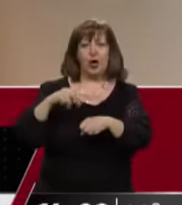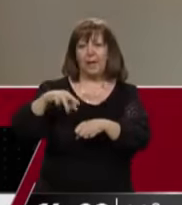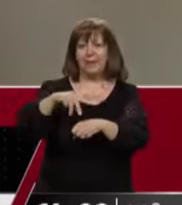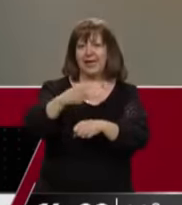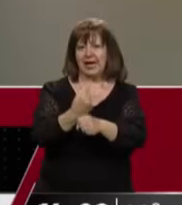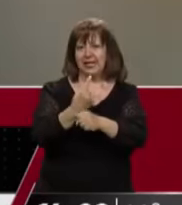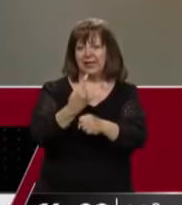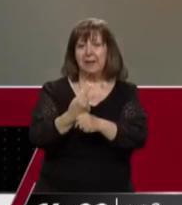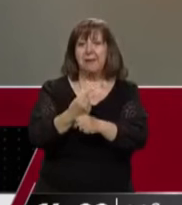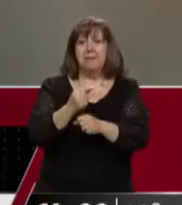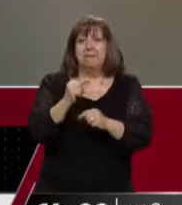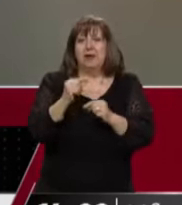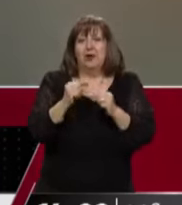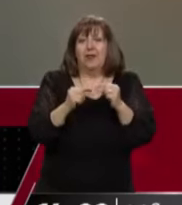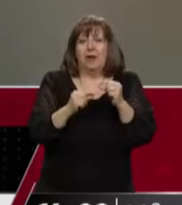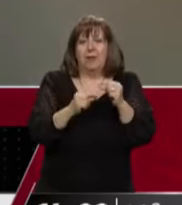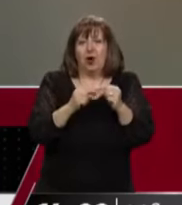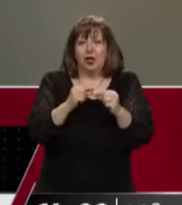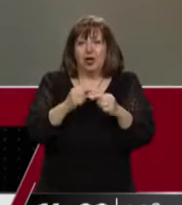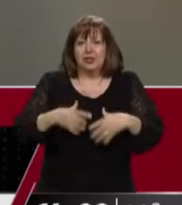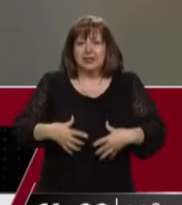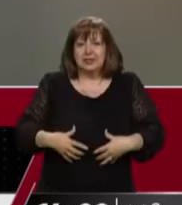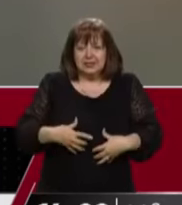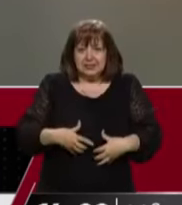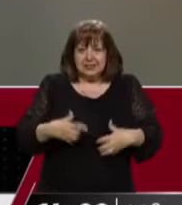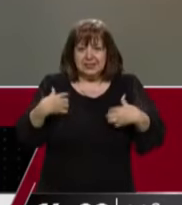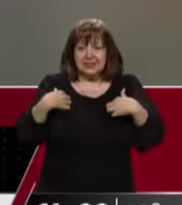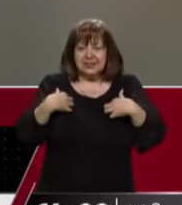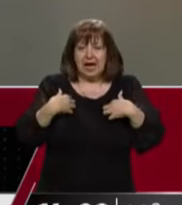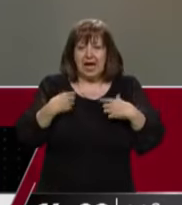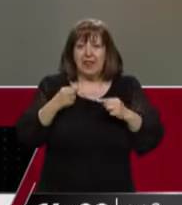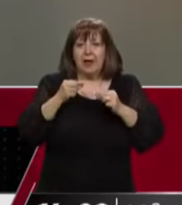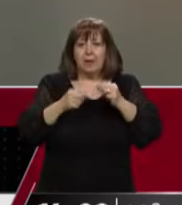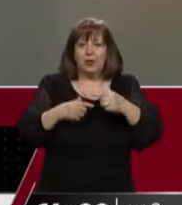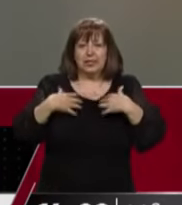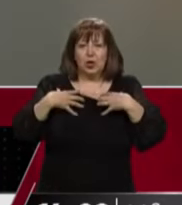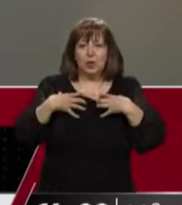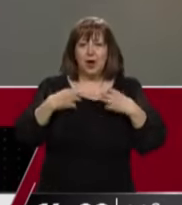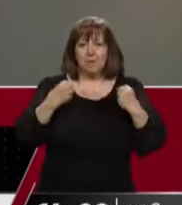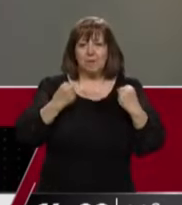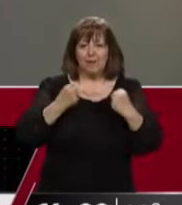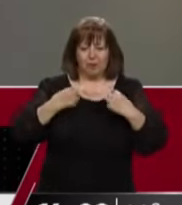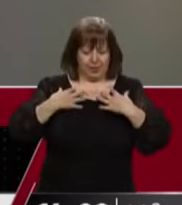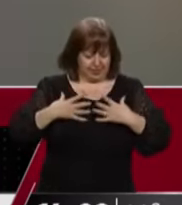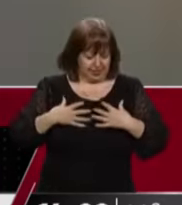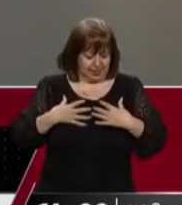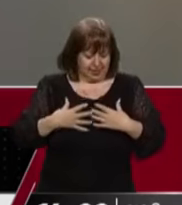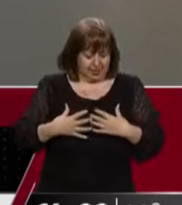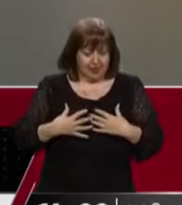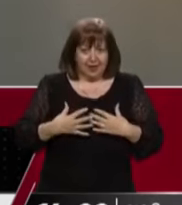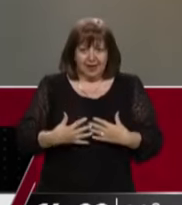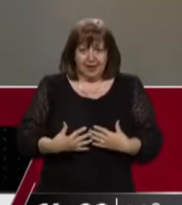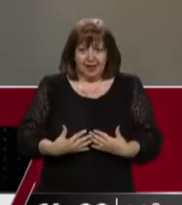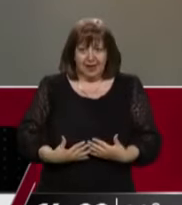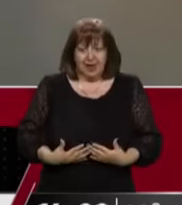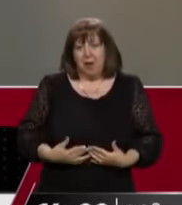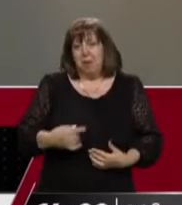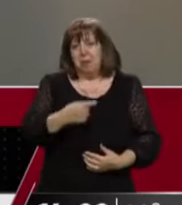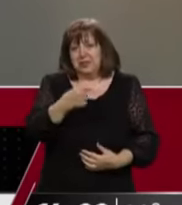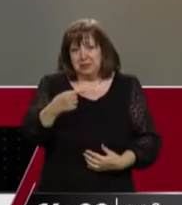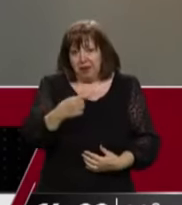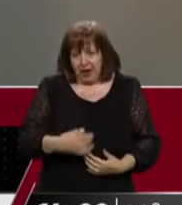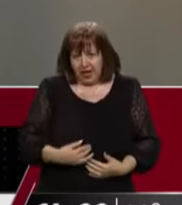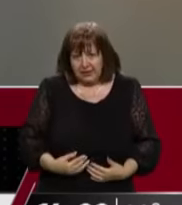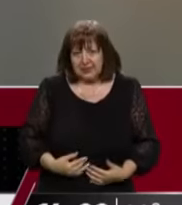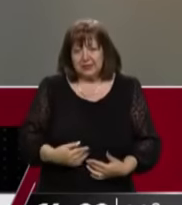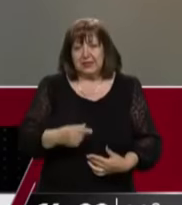es un proceso. Podría volver a tener, o sea, seguir teniendo avances a medida que vaya pasando el tiempo. Puede ser en semanas